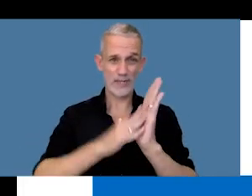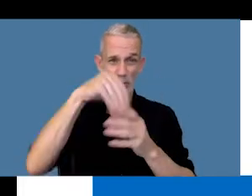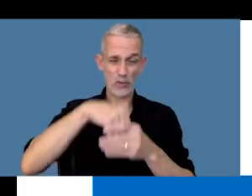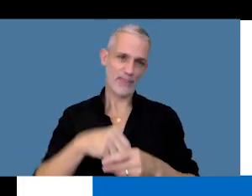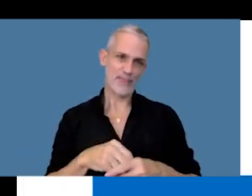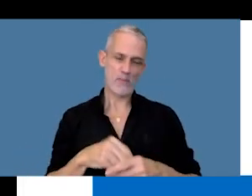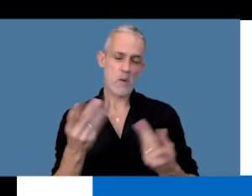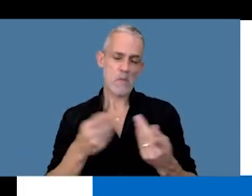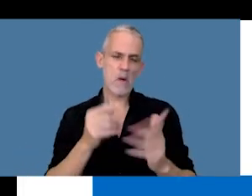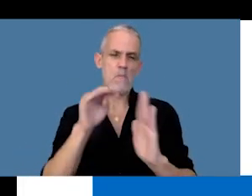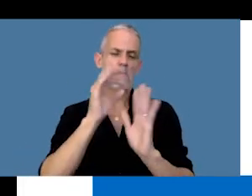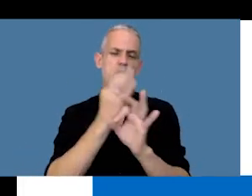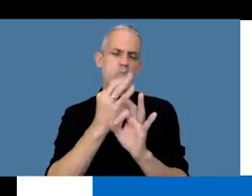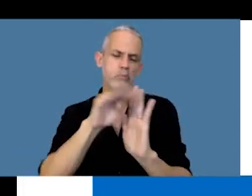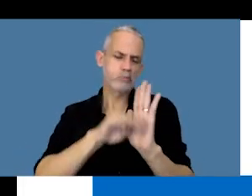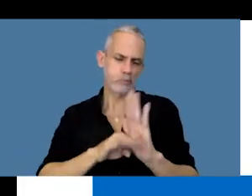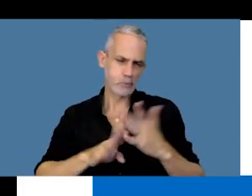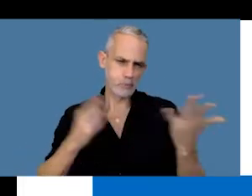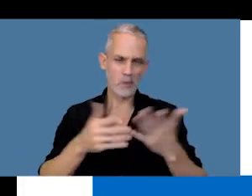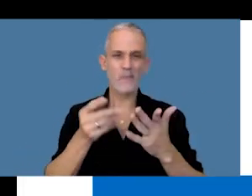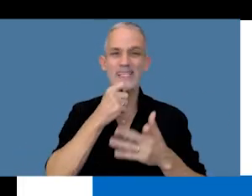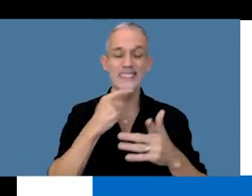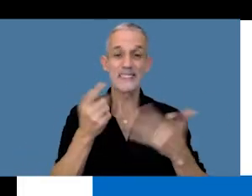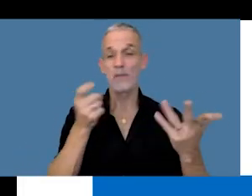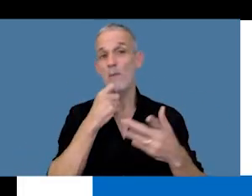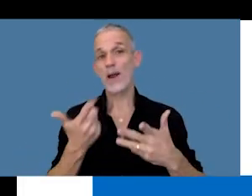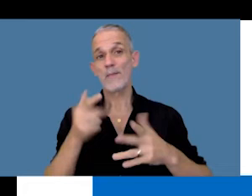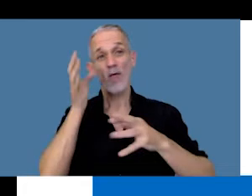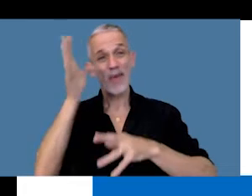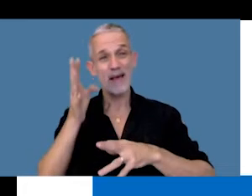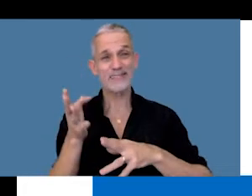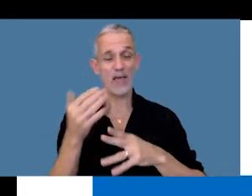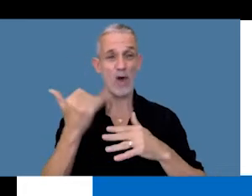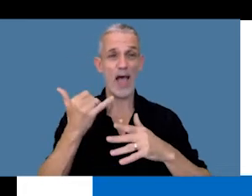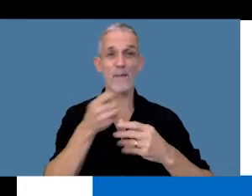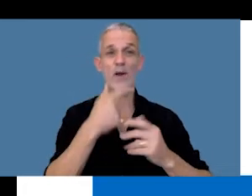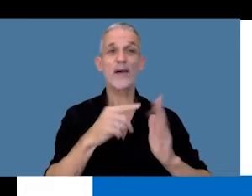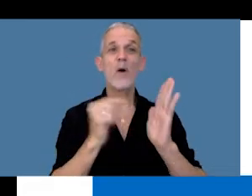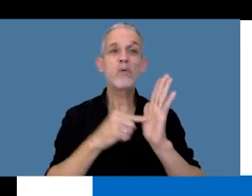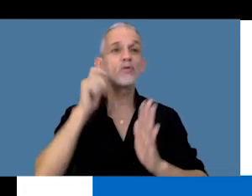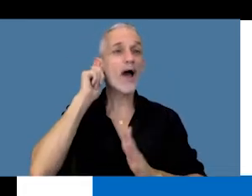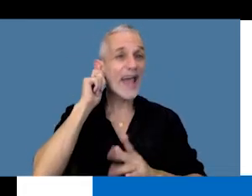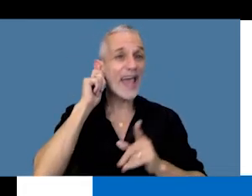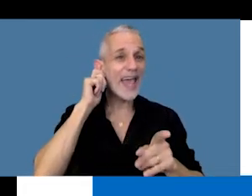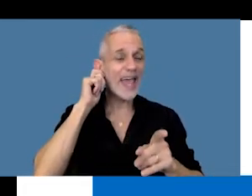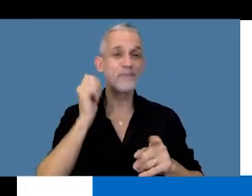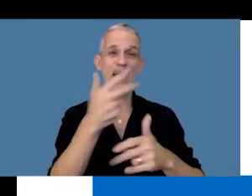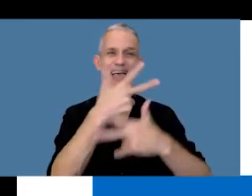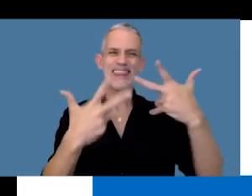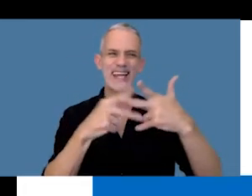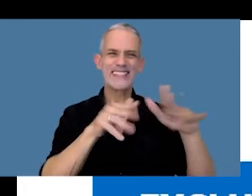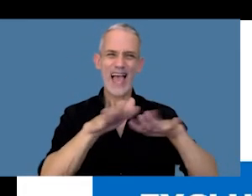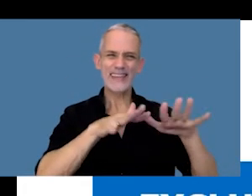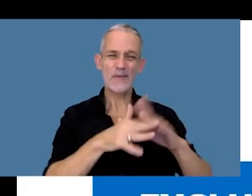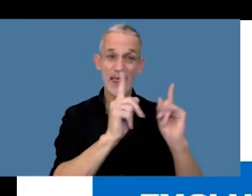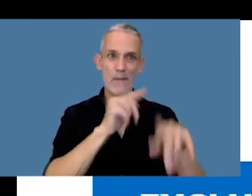alguna tipificación extra. Cuando se excedan, por ejemplo, también como vemos en el inciso G, las 3 actividades simultáneas o